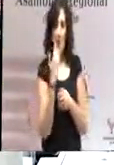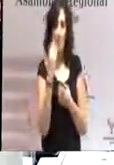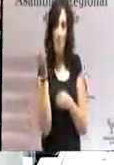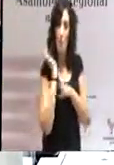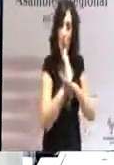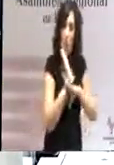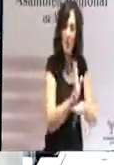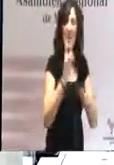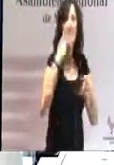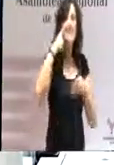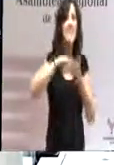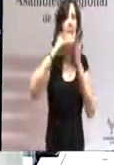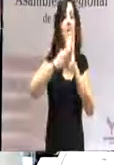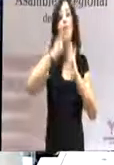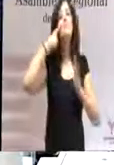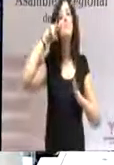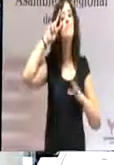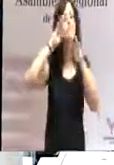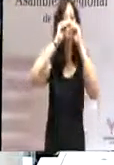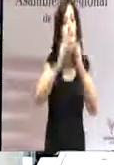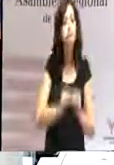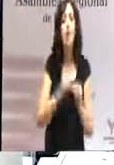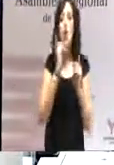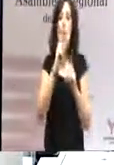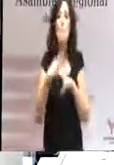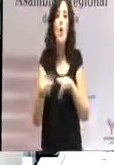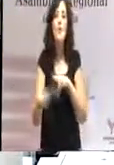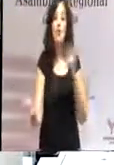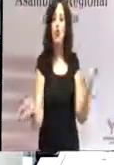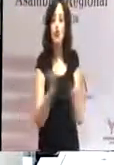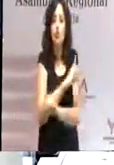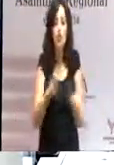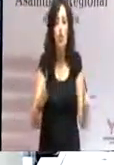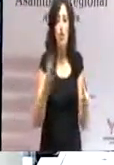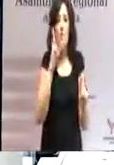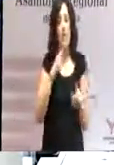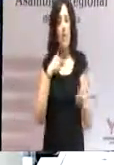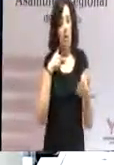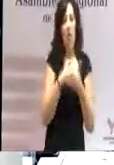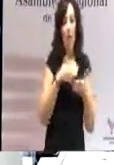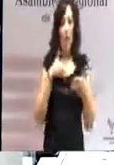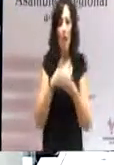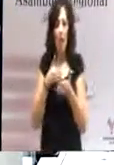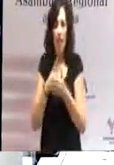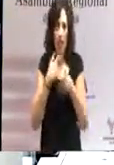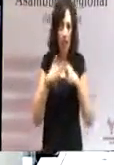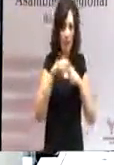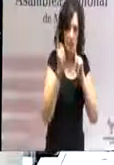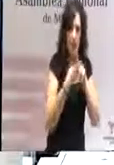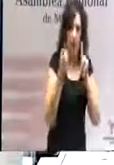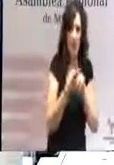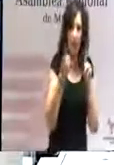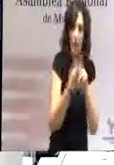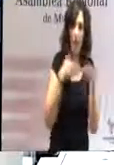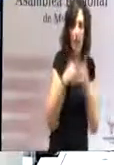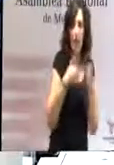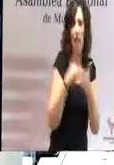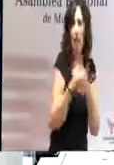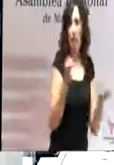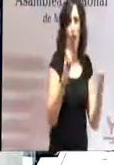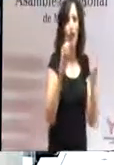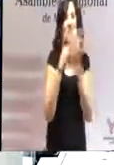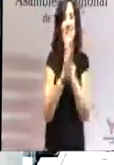por técnicos y no por políticos. No por políticos cortoplacistas buscando y pensando en la última elección, sino poniéndonos